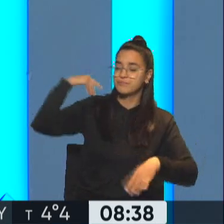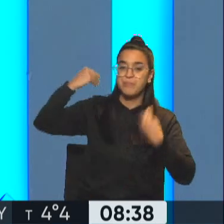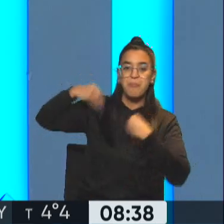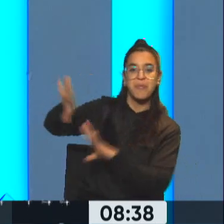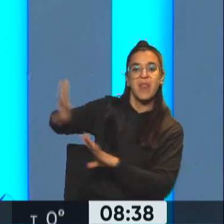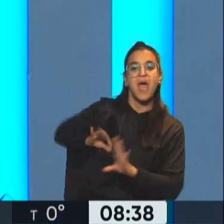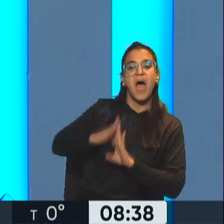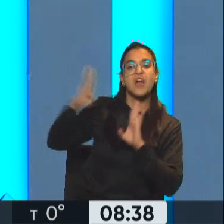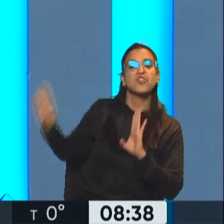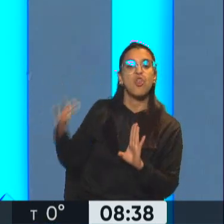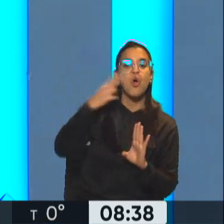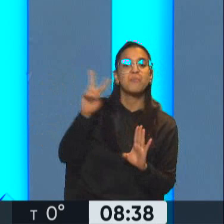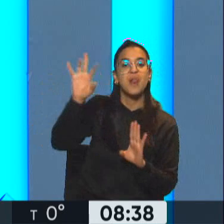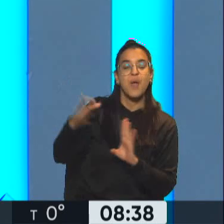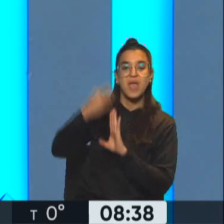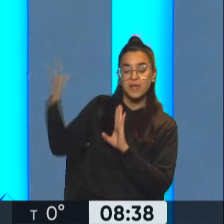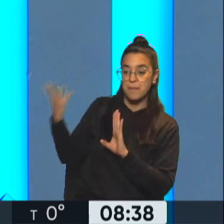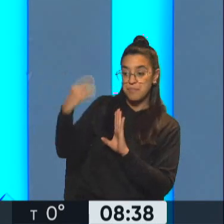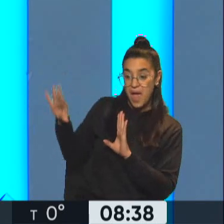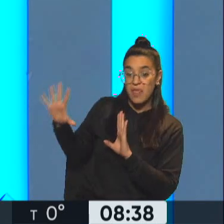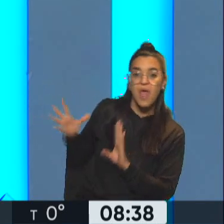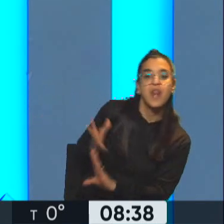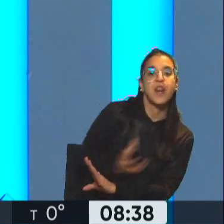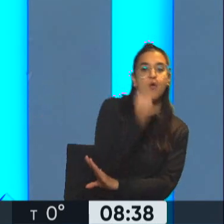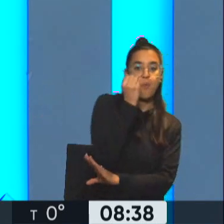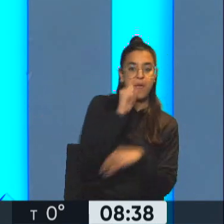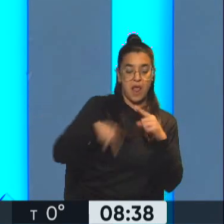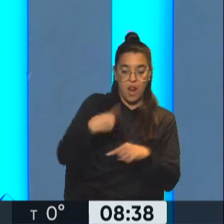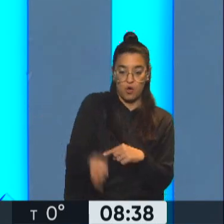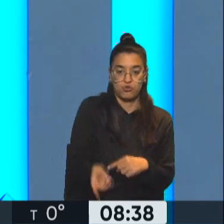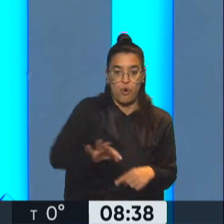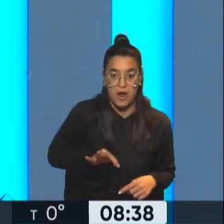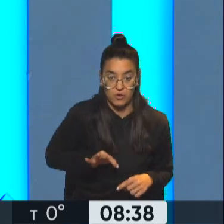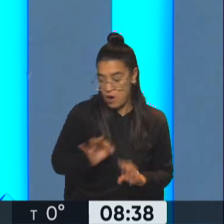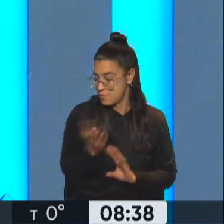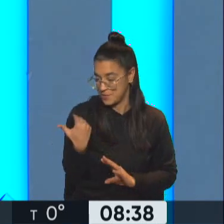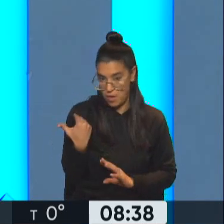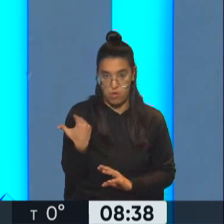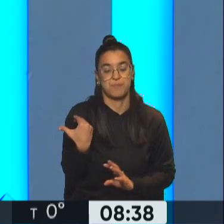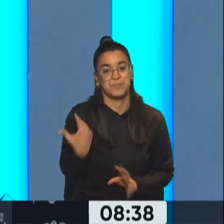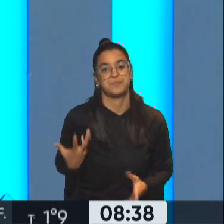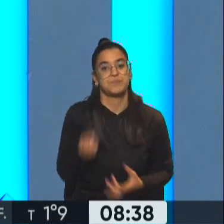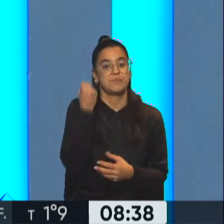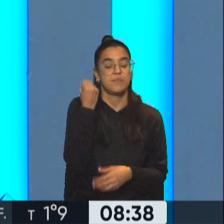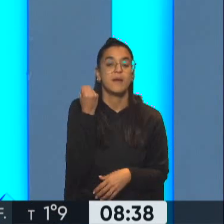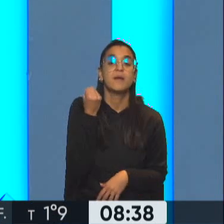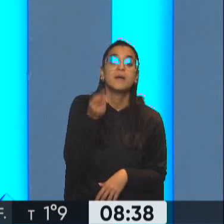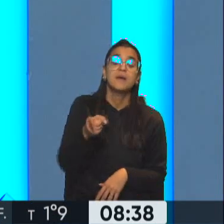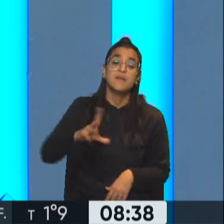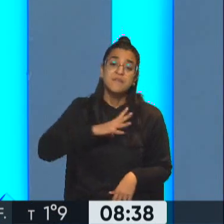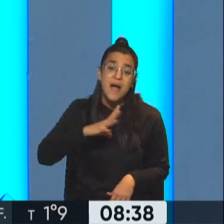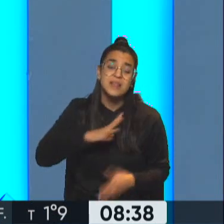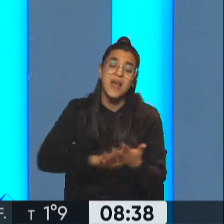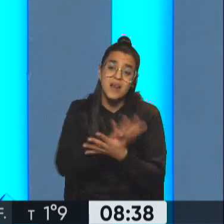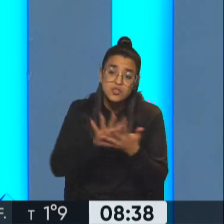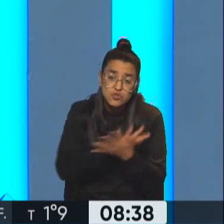año 2020. Por eso tuvimos el crecimiento que tuvimos el año pasado. El gran pendiente que le quedaba por